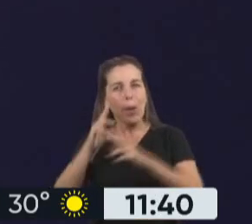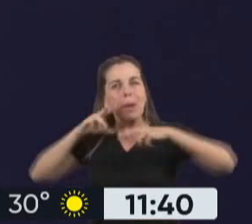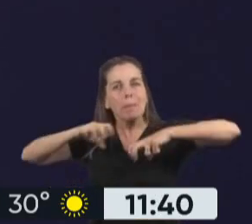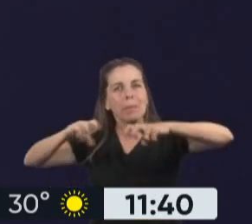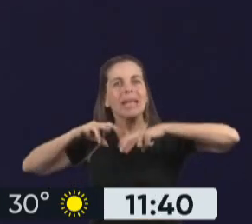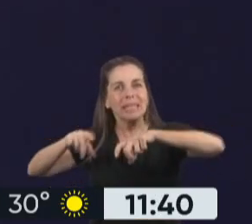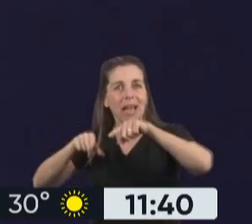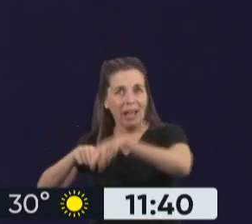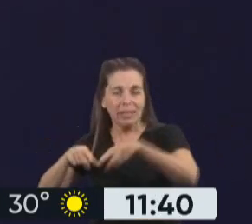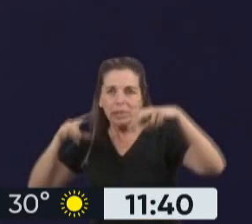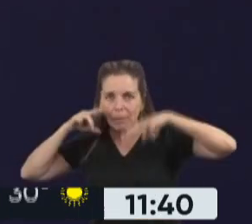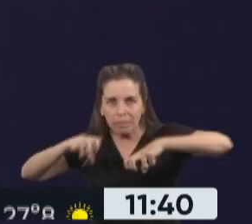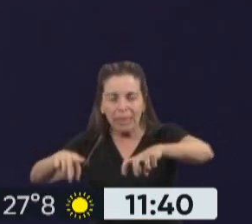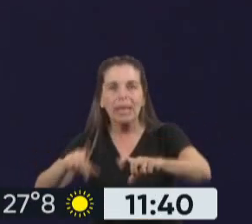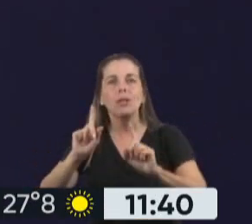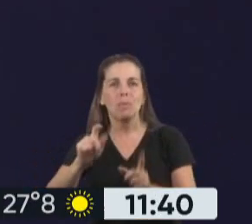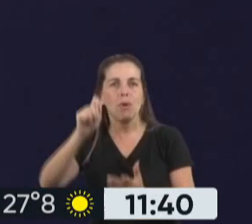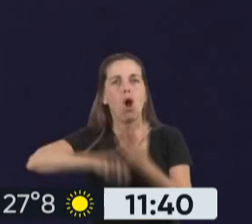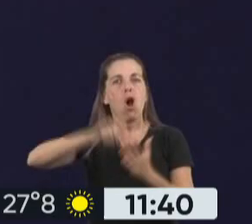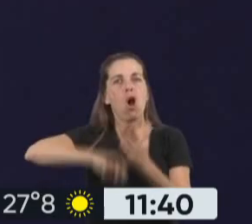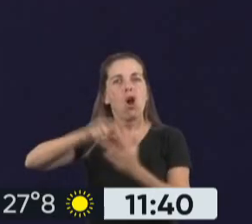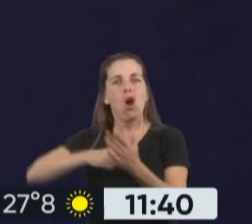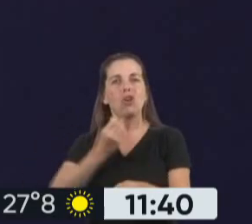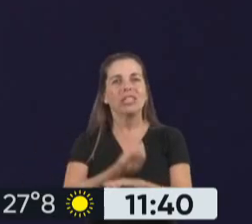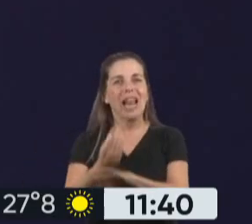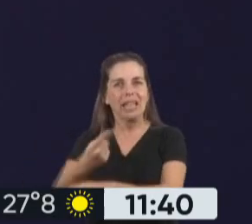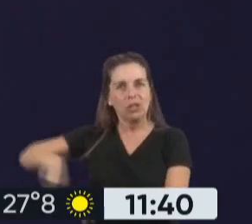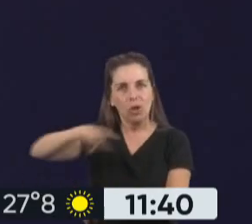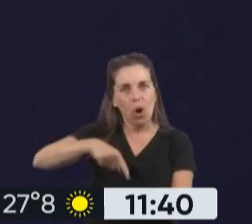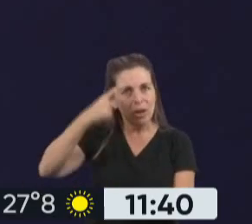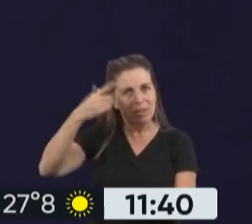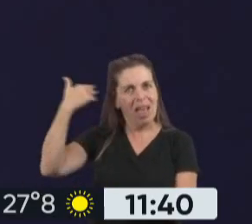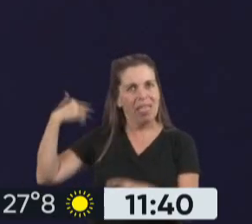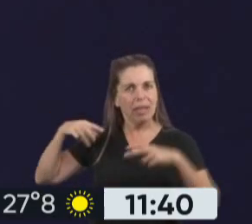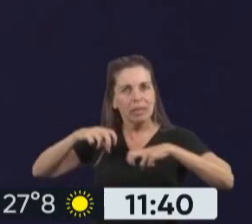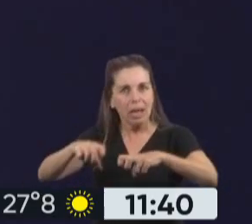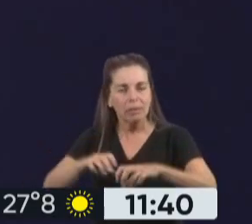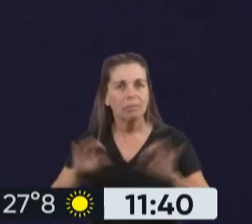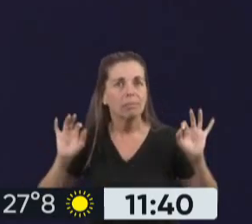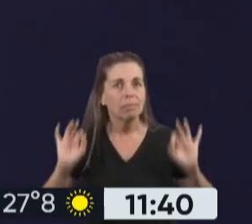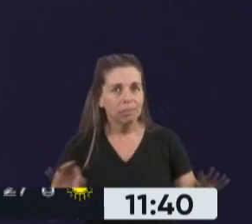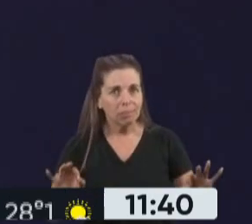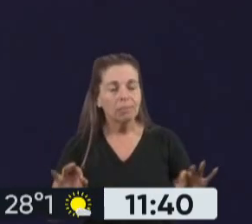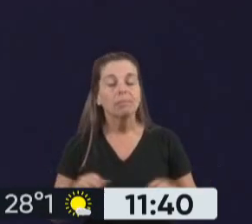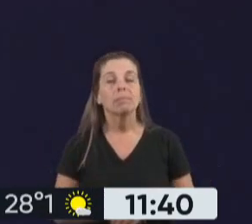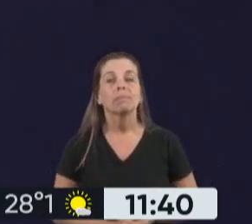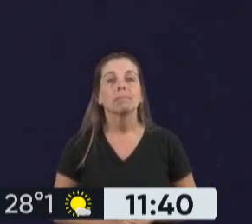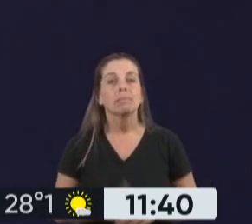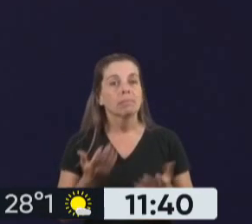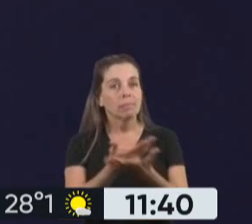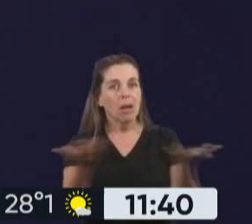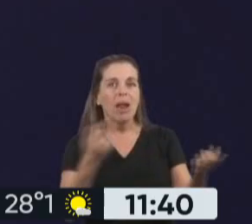las contrataciones que, por supuesto, había asumido la entidad. Bueno, señores, eso es todo.